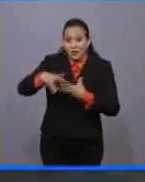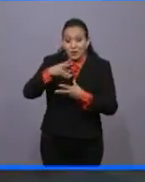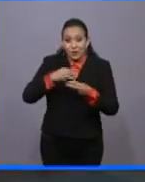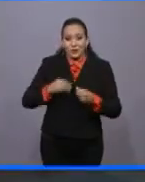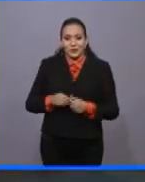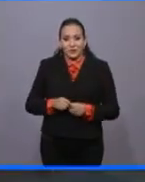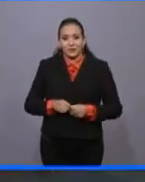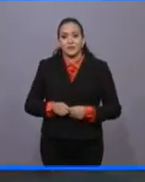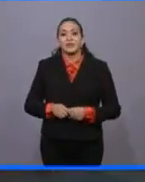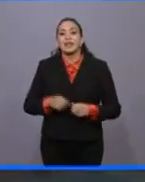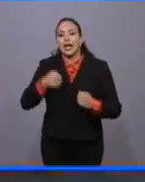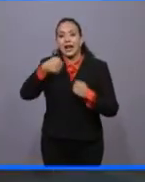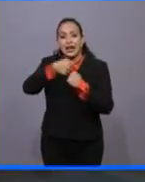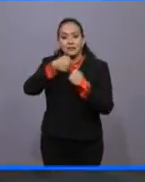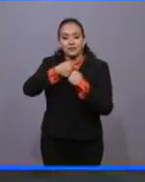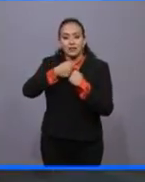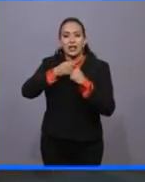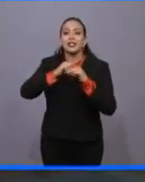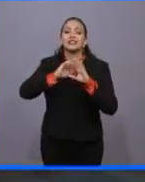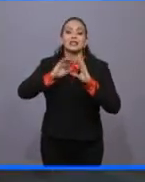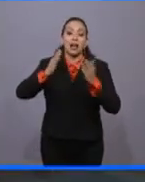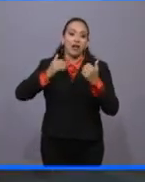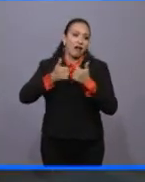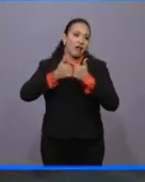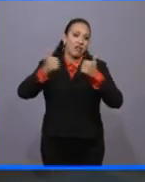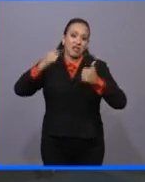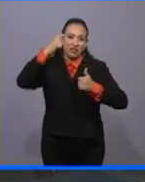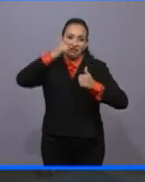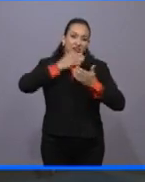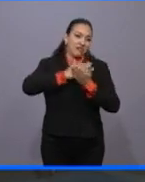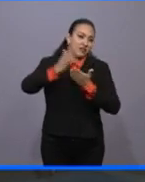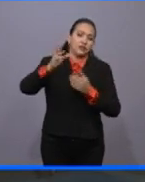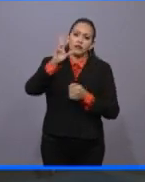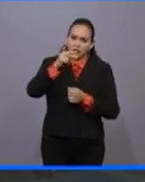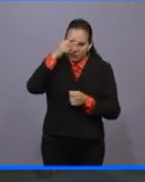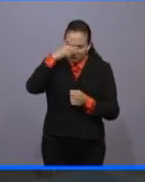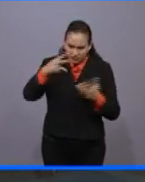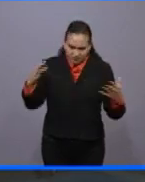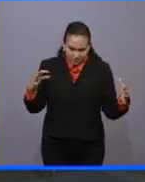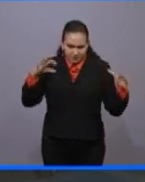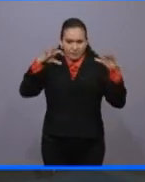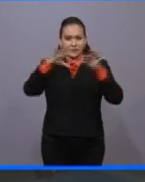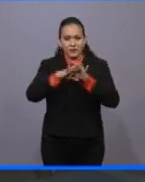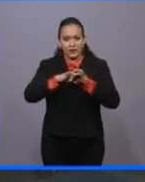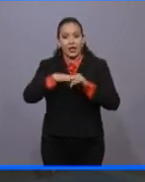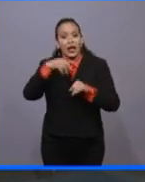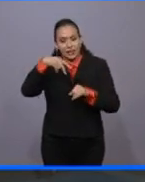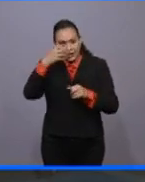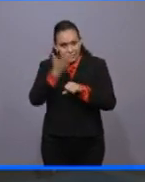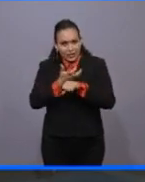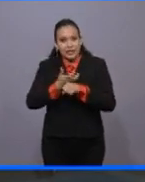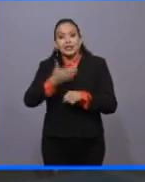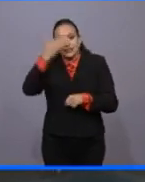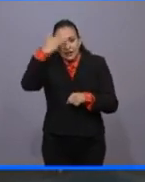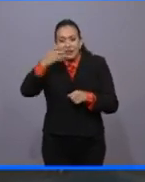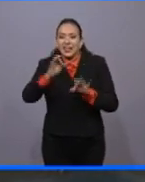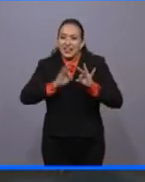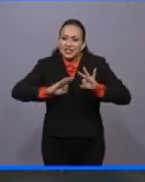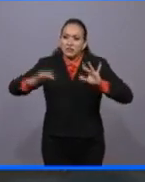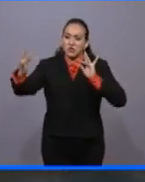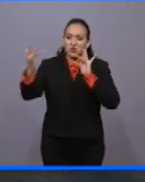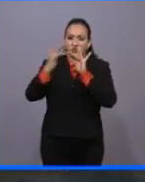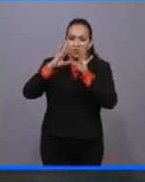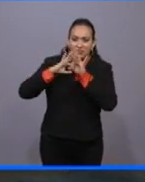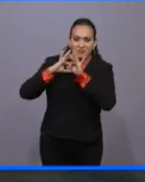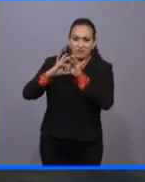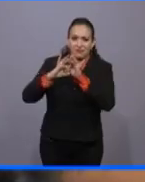Las fronteras ya no separan, integran. Y particularmente en México y Estados Unidos entendemos que las cadenas de valor cruzan